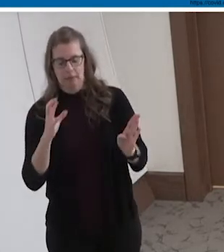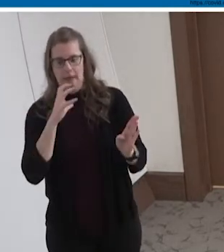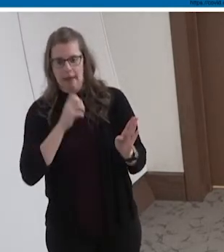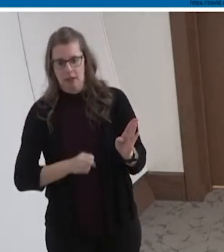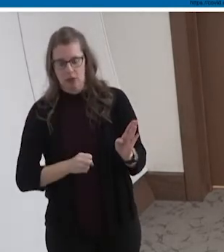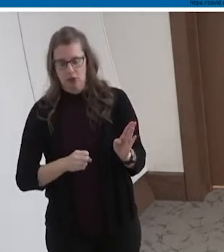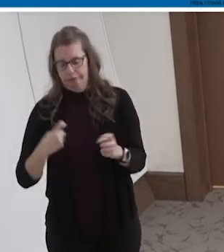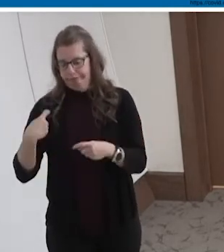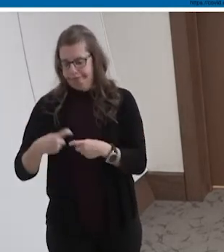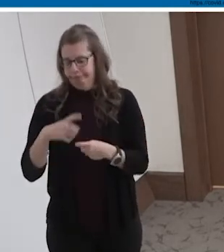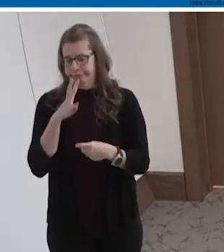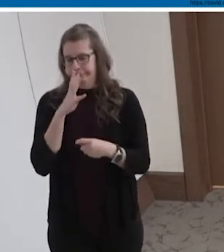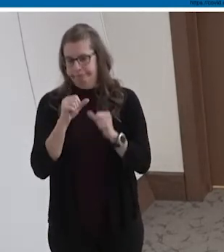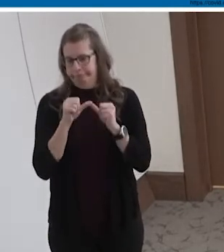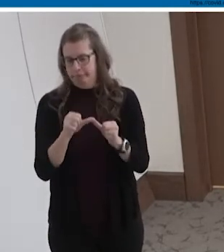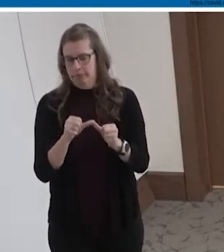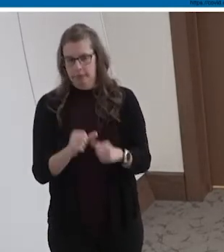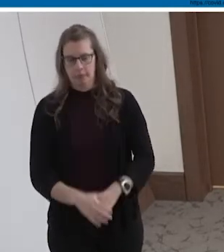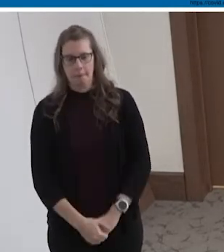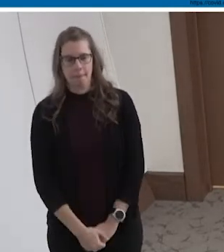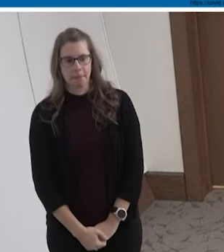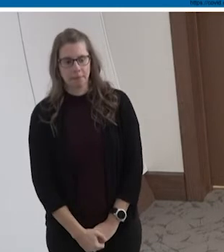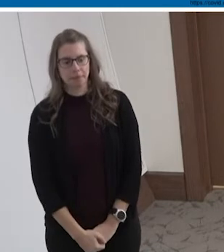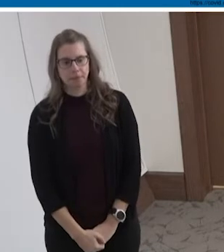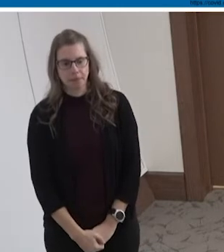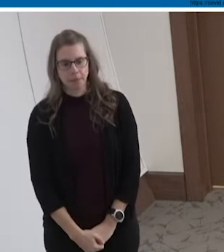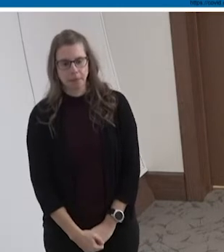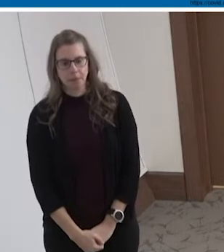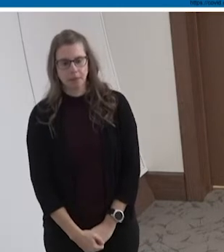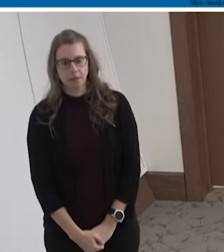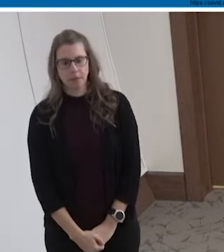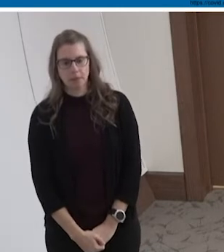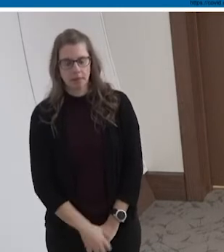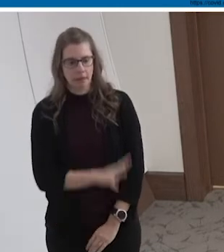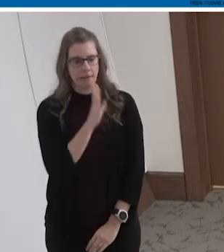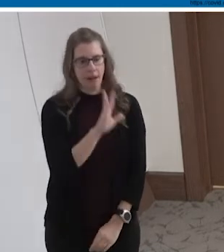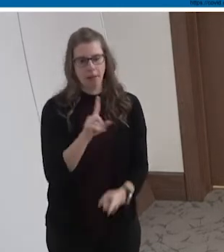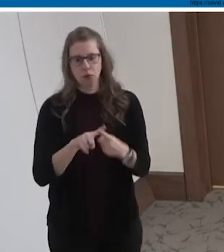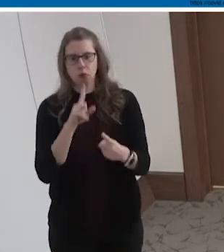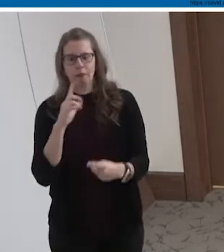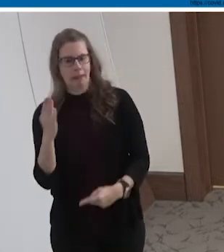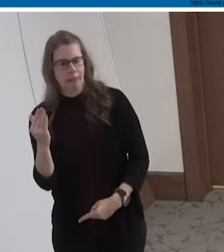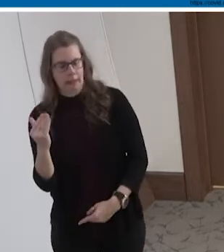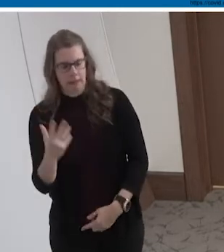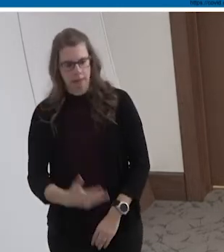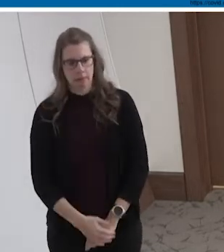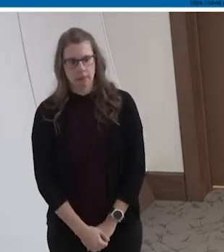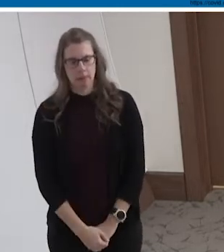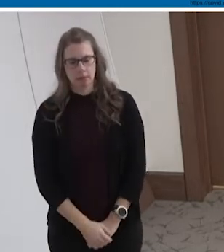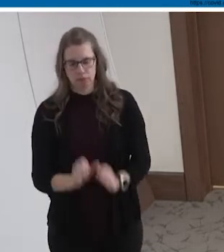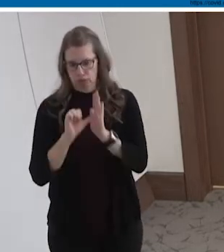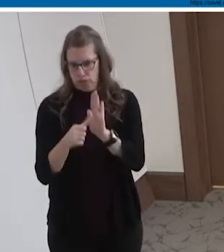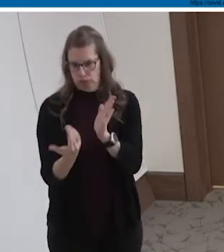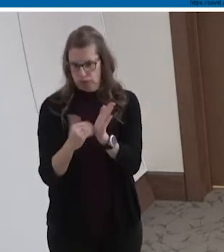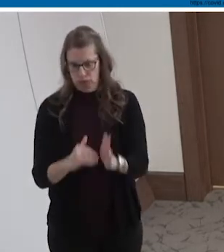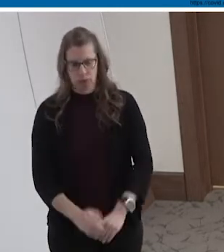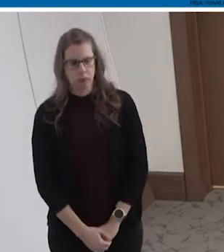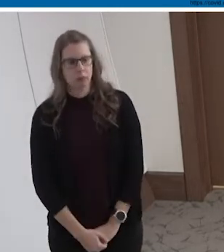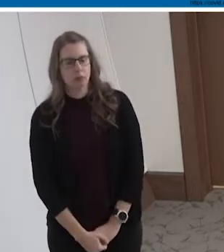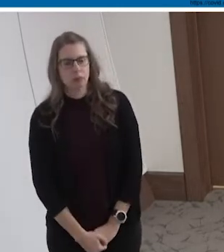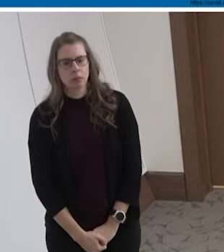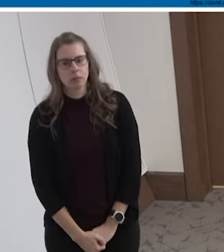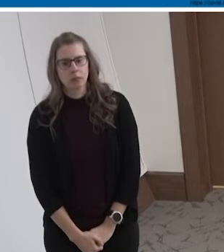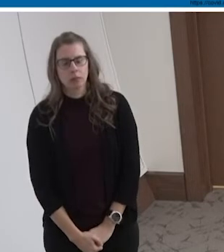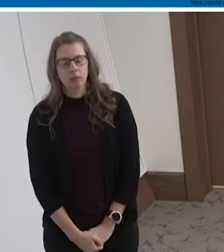12. 5 a 15, perdón, a 15. 5 a 15. Ha sido el índice más alto de